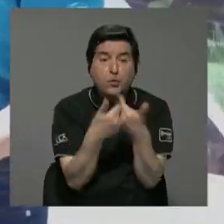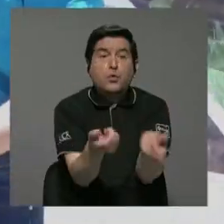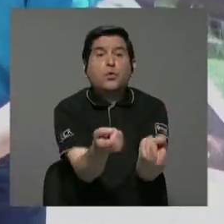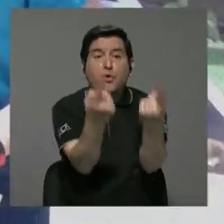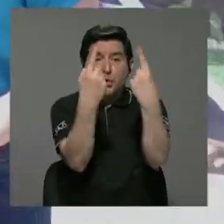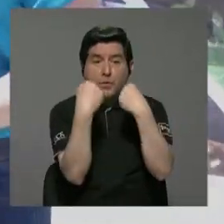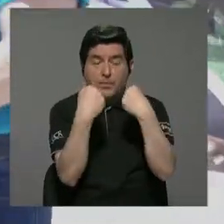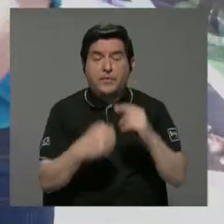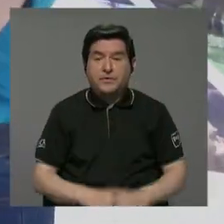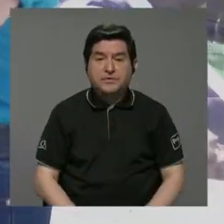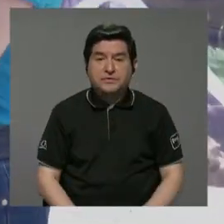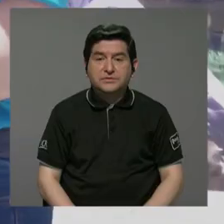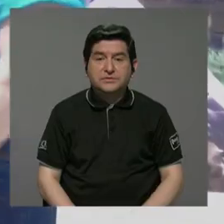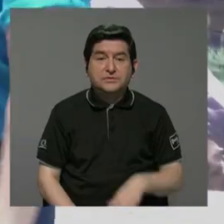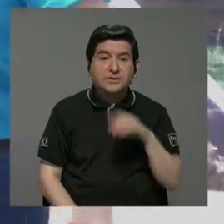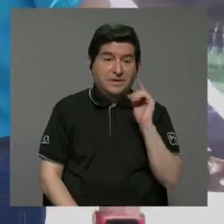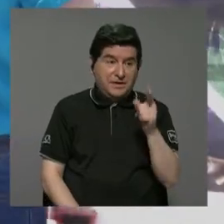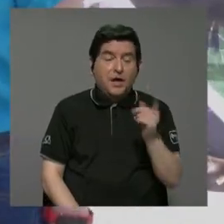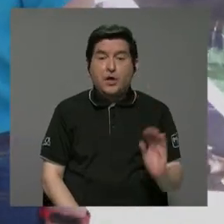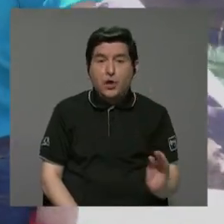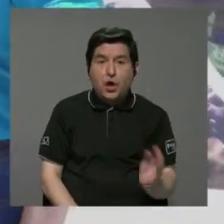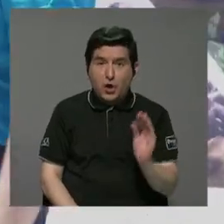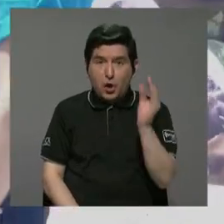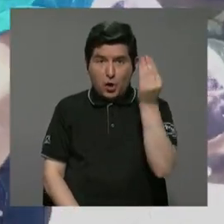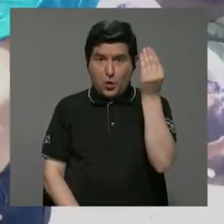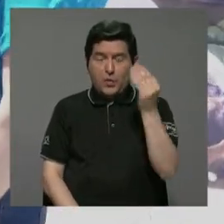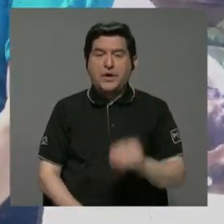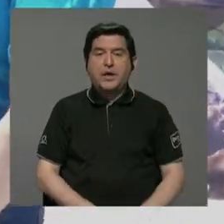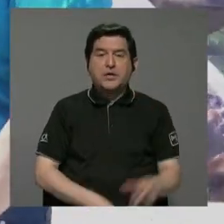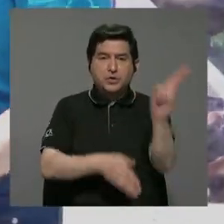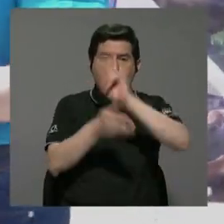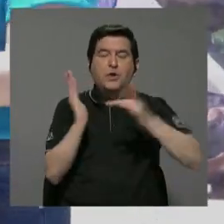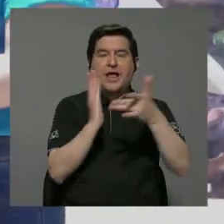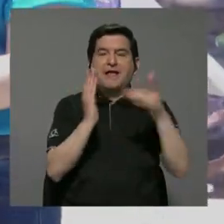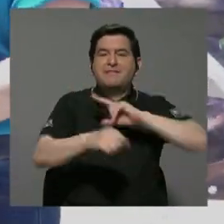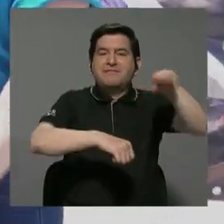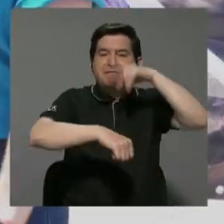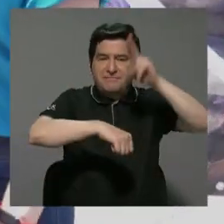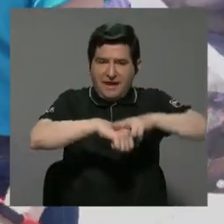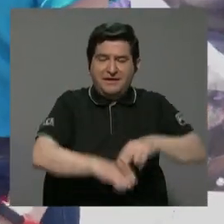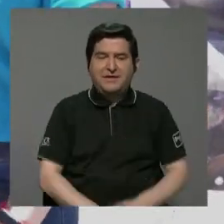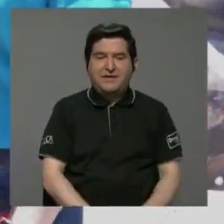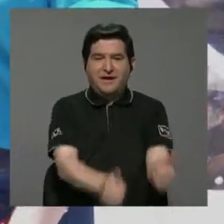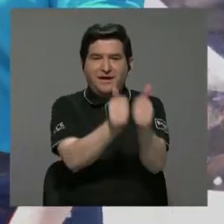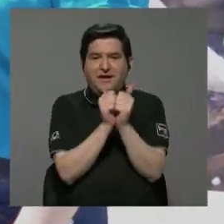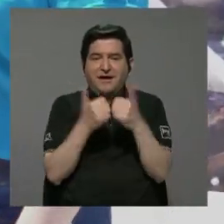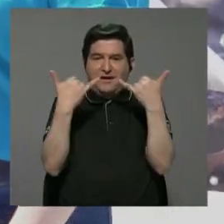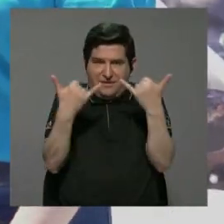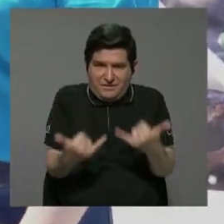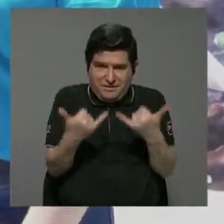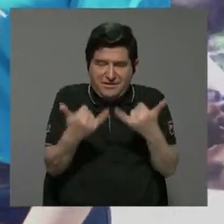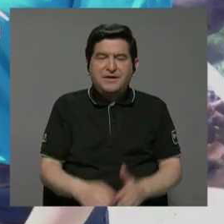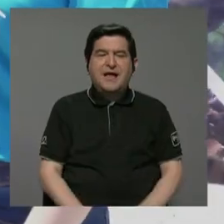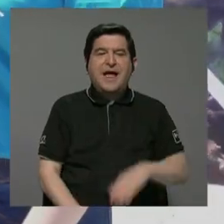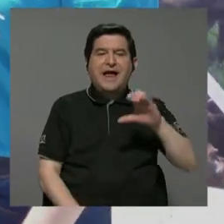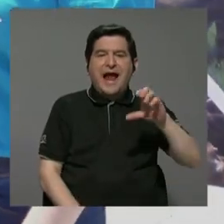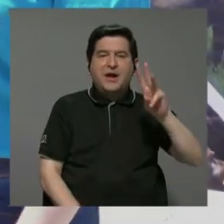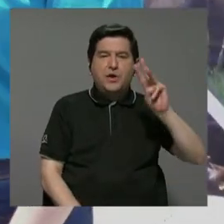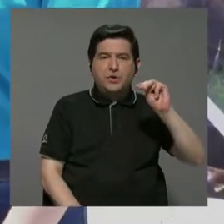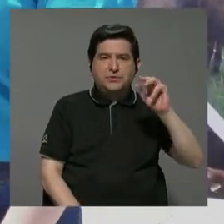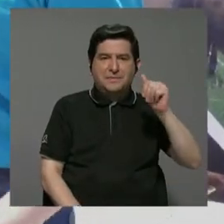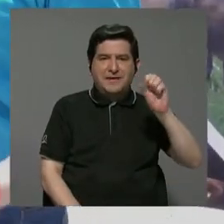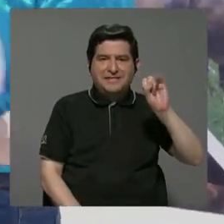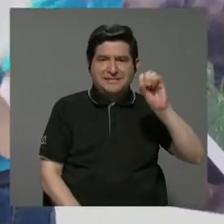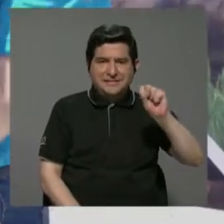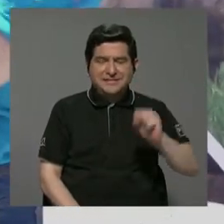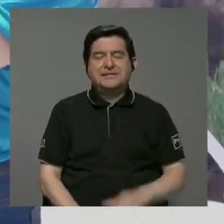venido, son estos jóvenes de la Universidad Técnica Nacional, y está con nosotros en este momento Carlos Macís.